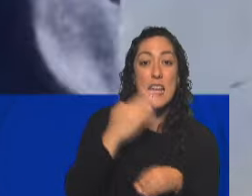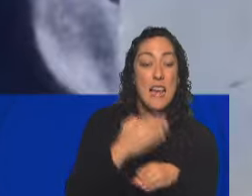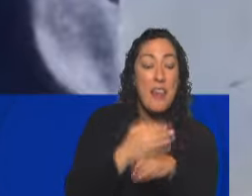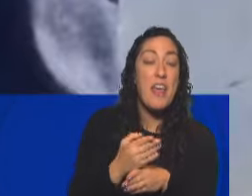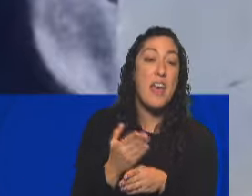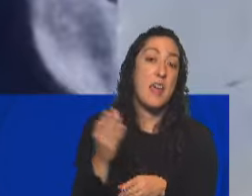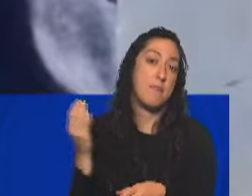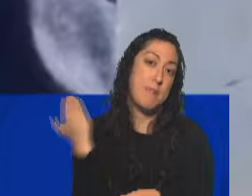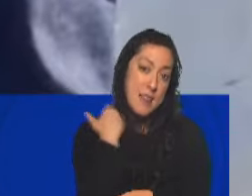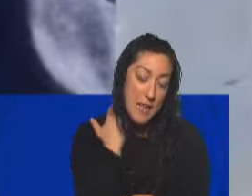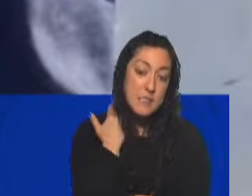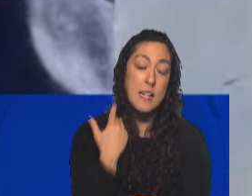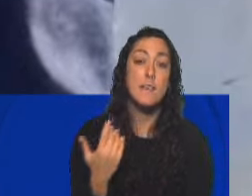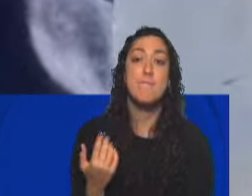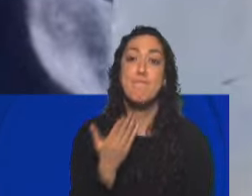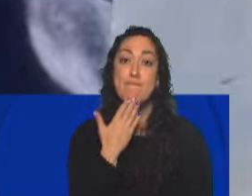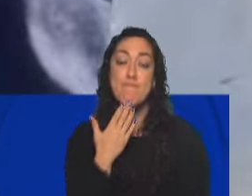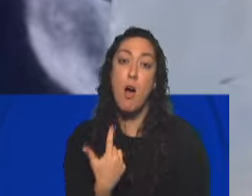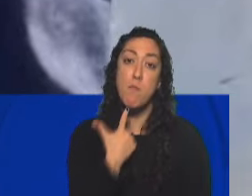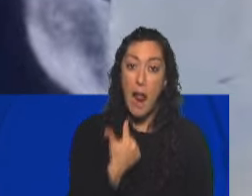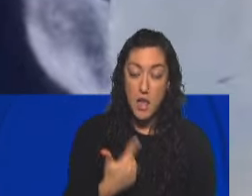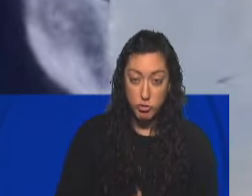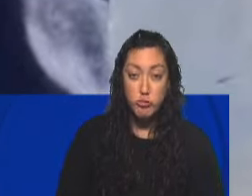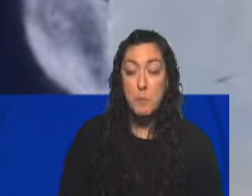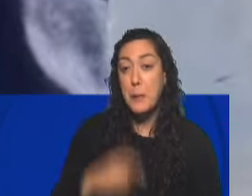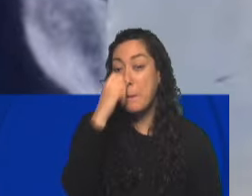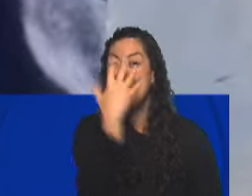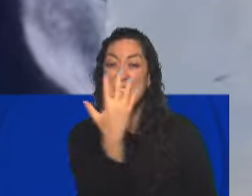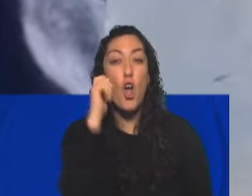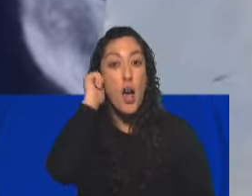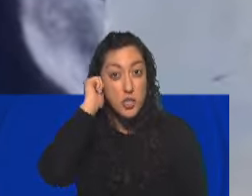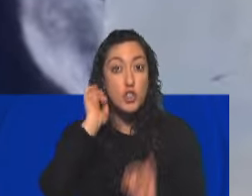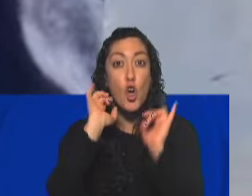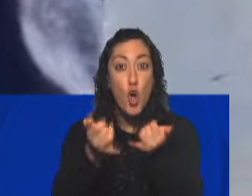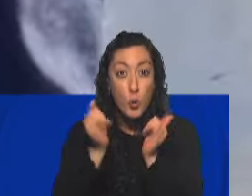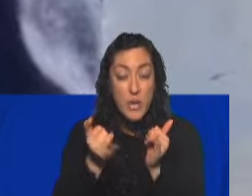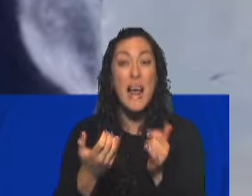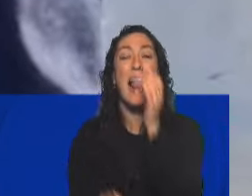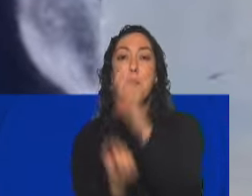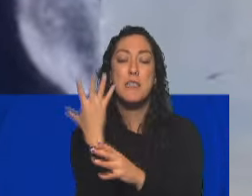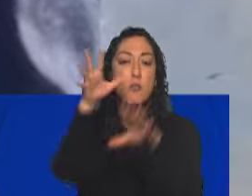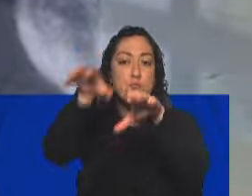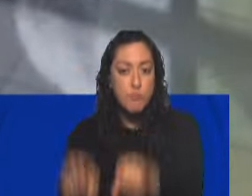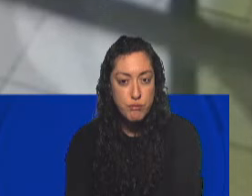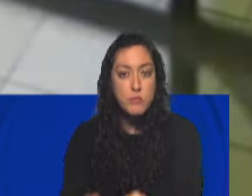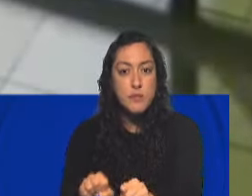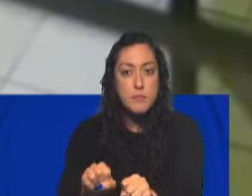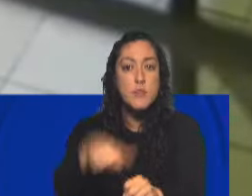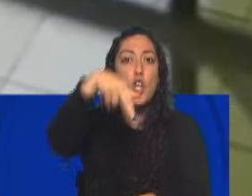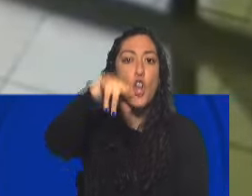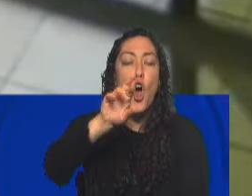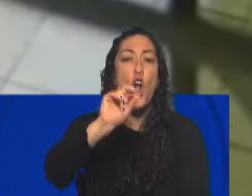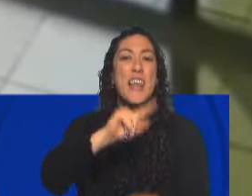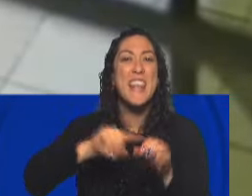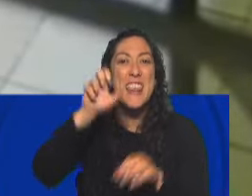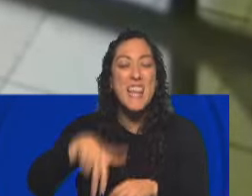mentón. El domingo al mediodía, un joven de 25 años fue detenido en Norquins al 2000, a